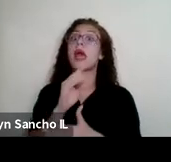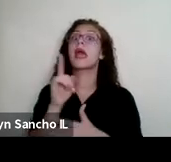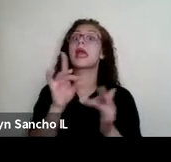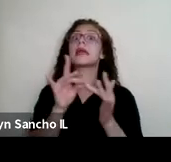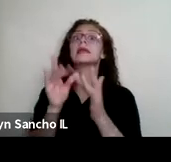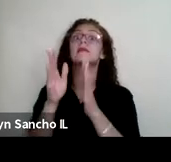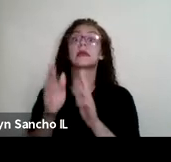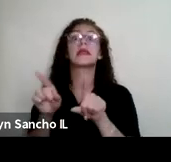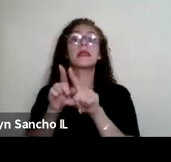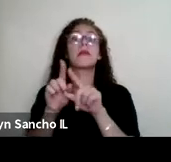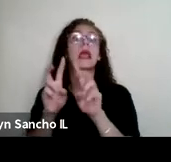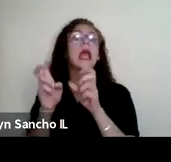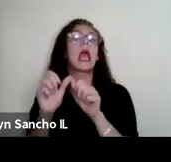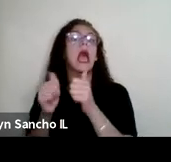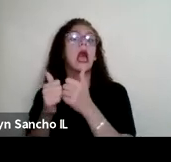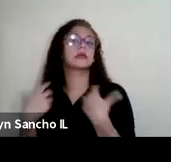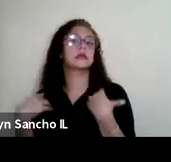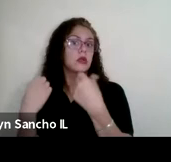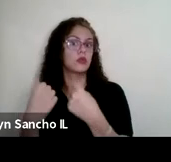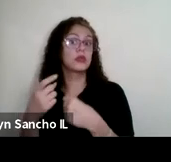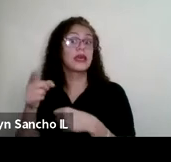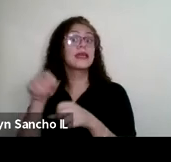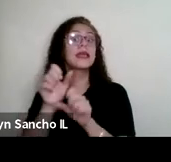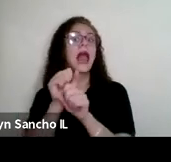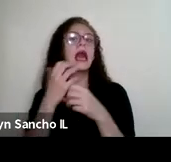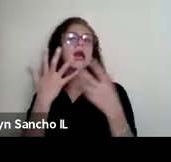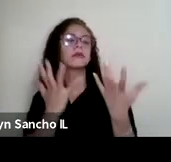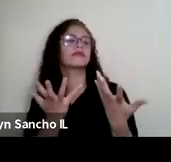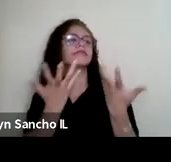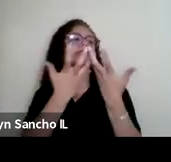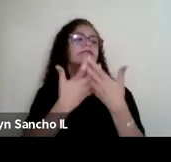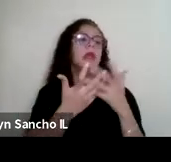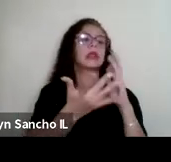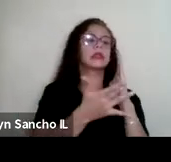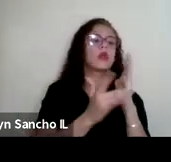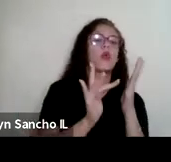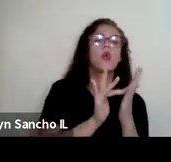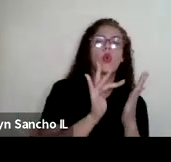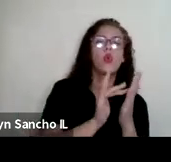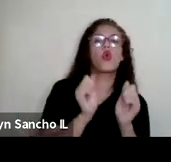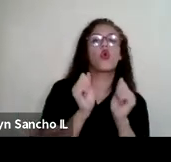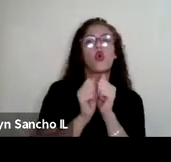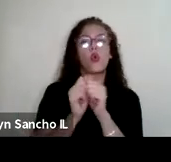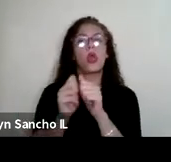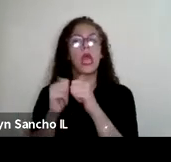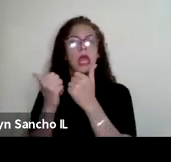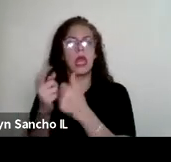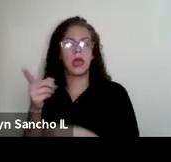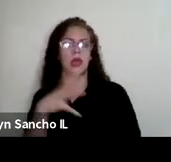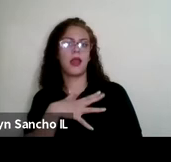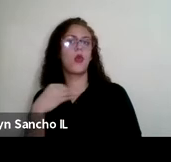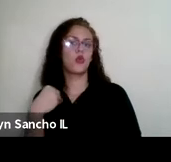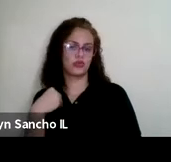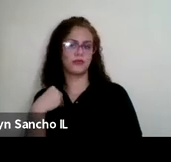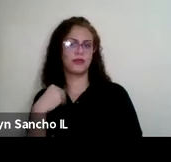también en el área de salud y lo que hace es combinar las tecnologías digitales con el área que le gusta, es